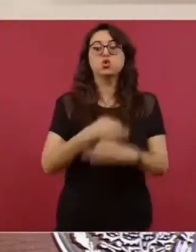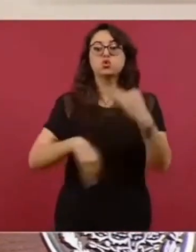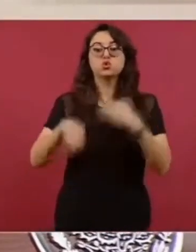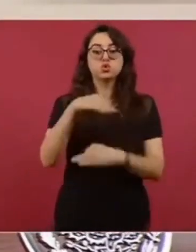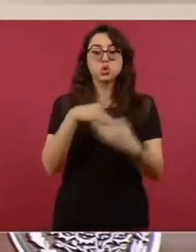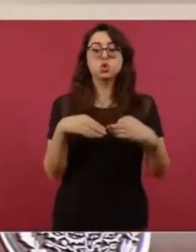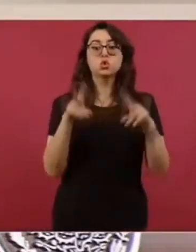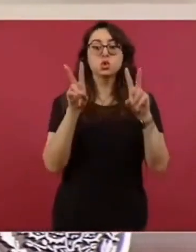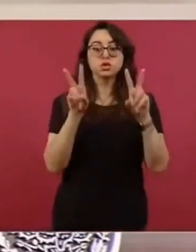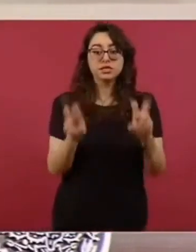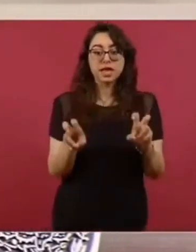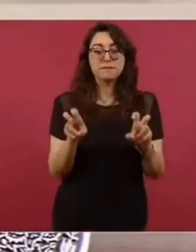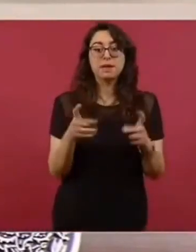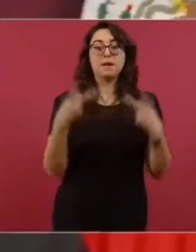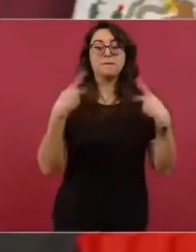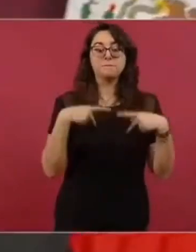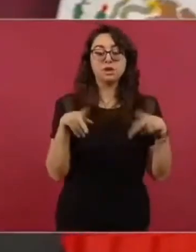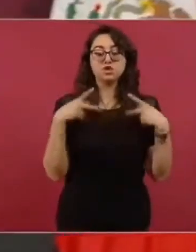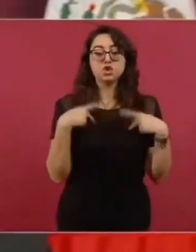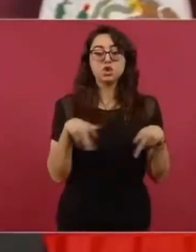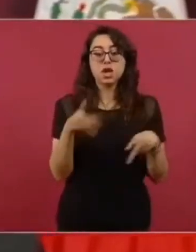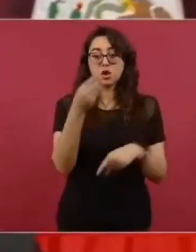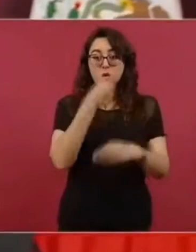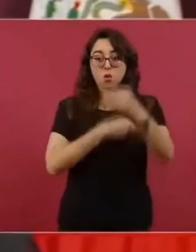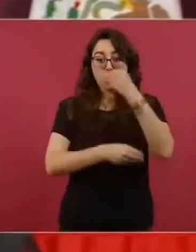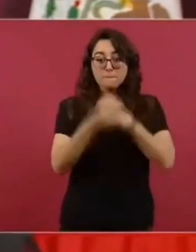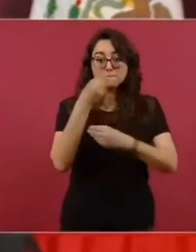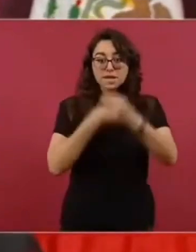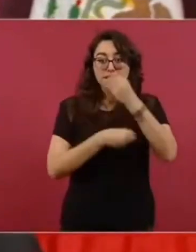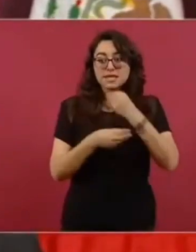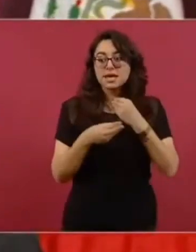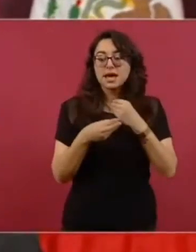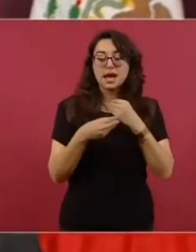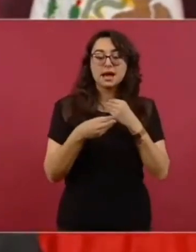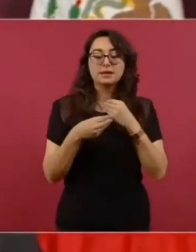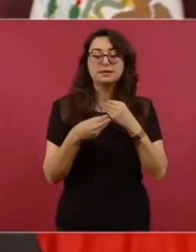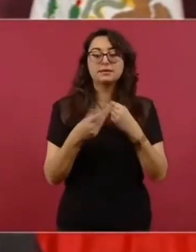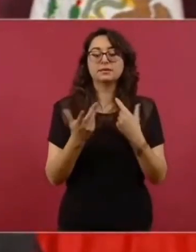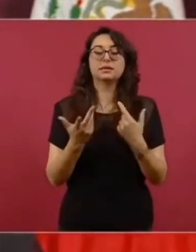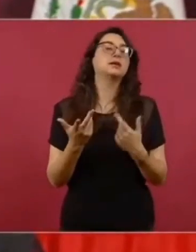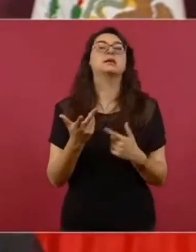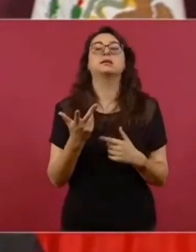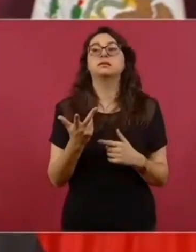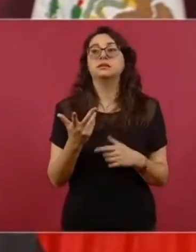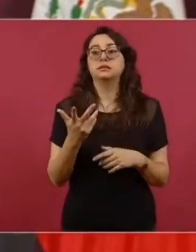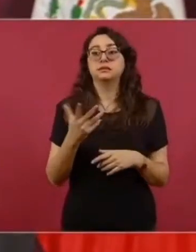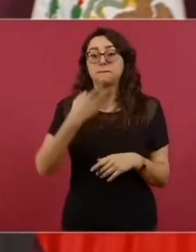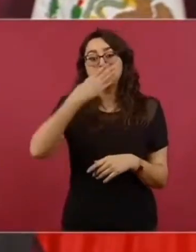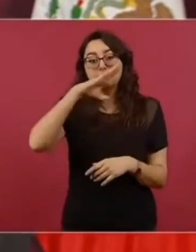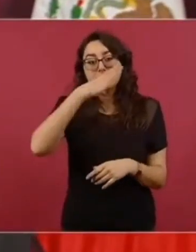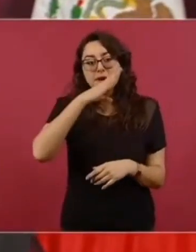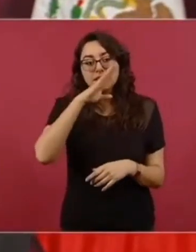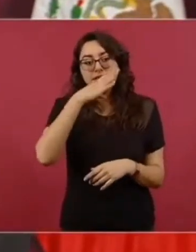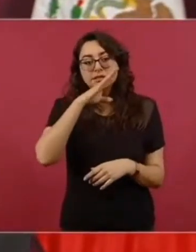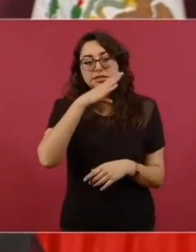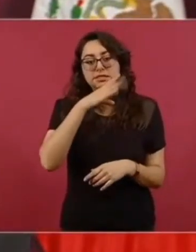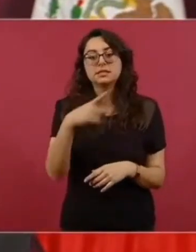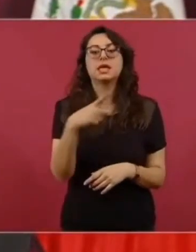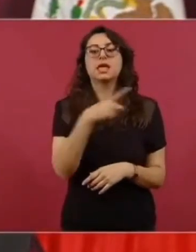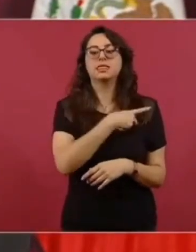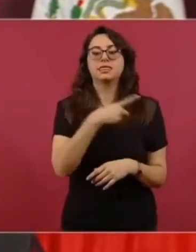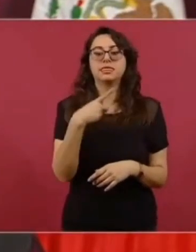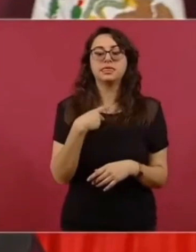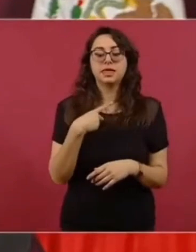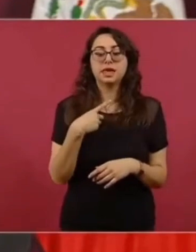alimentación de los mexicanos, lo que se utiliza para